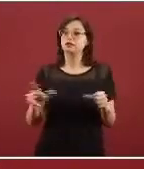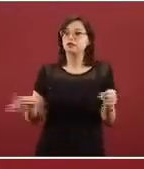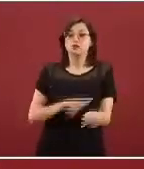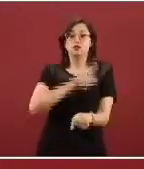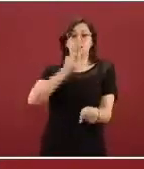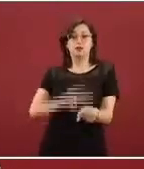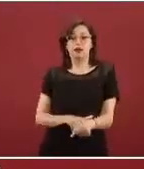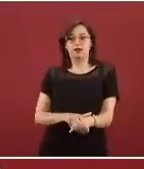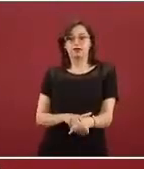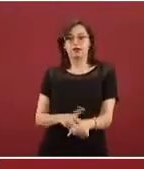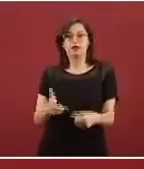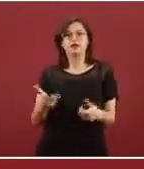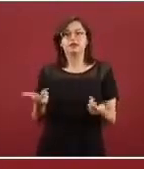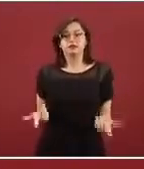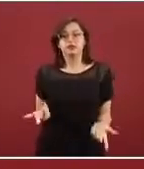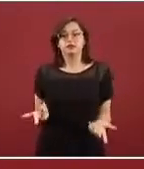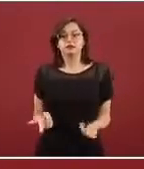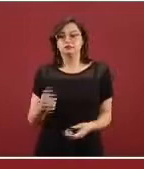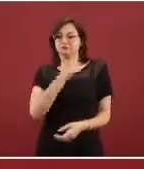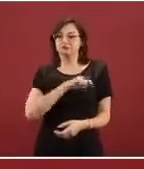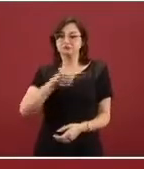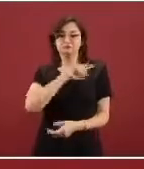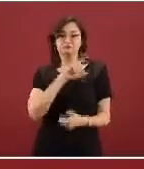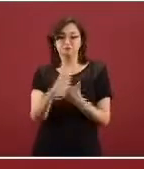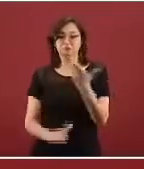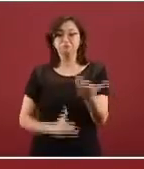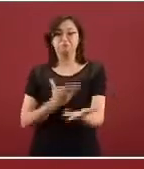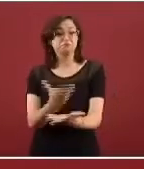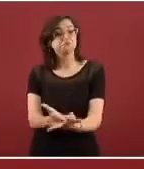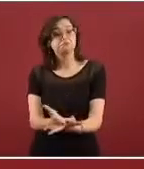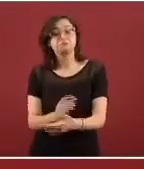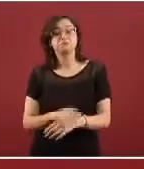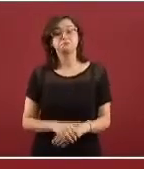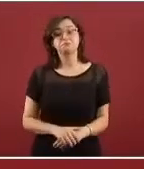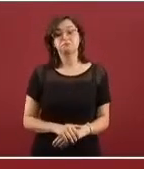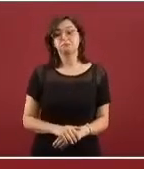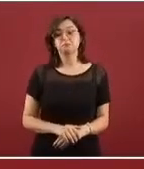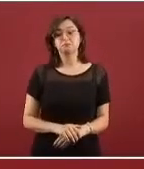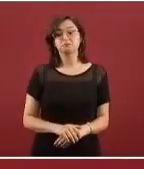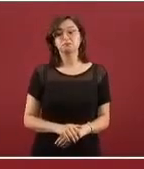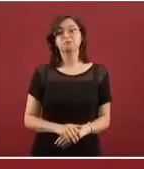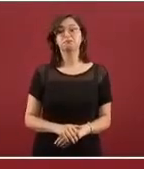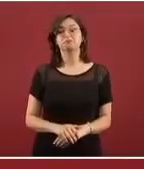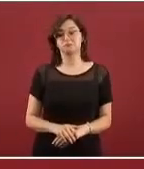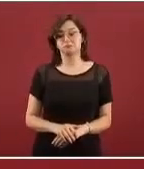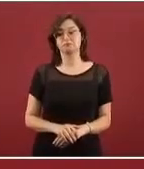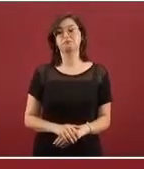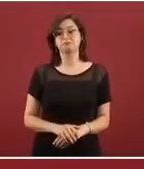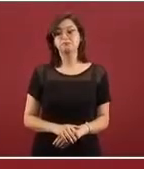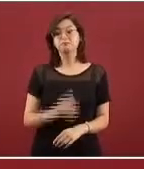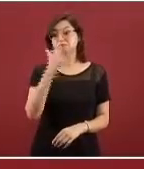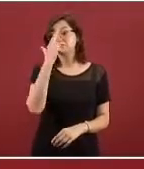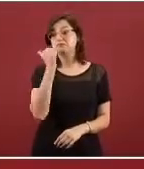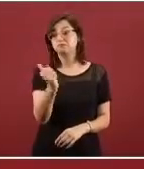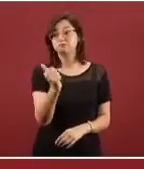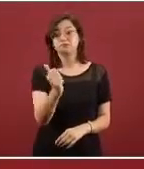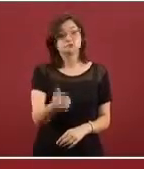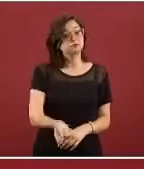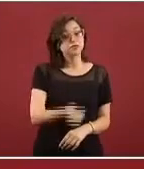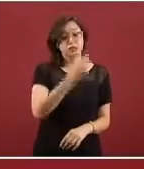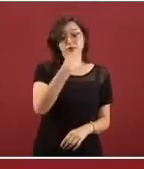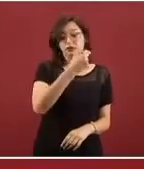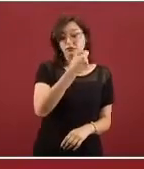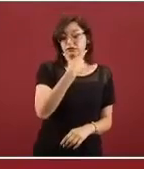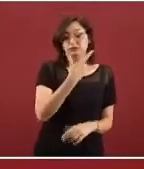normalidad. Y eso es lo que Salud ha planteado, y tiene razón. La medicina tiene un costo,